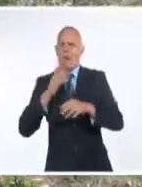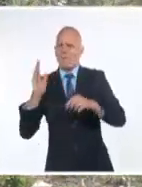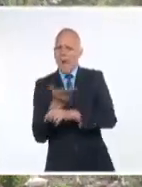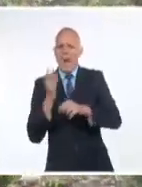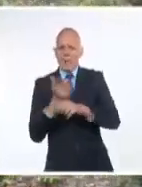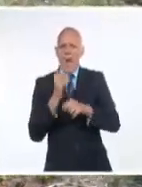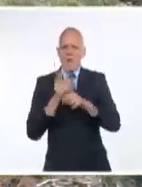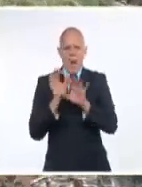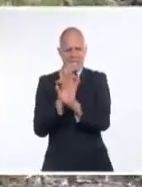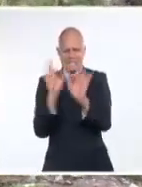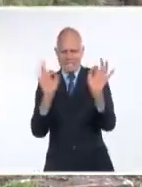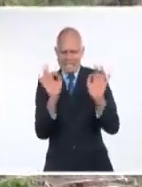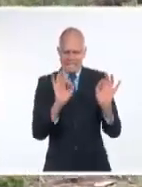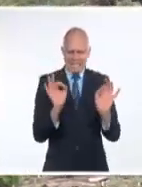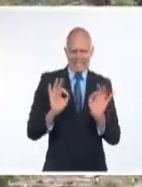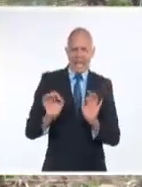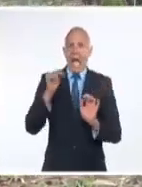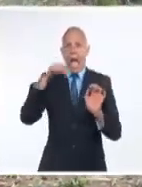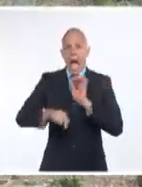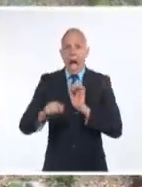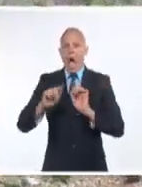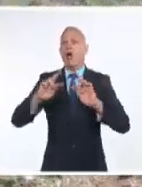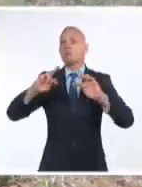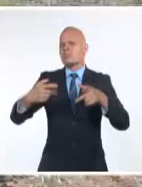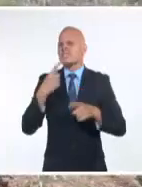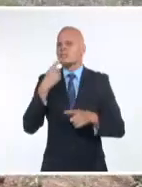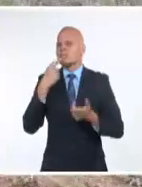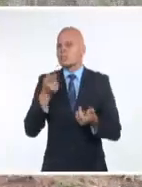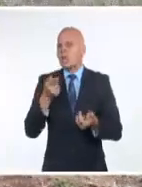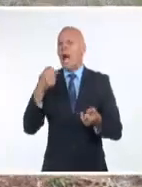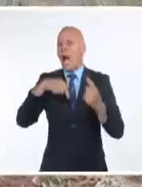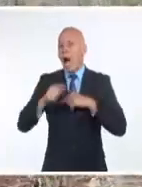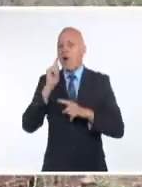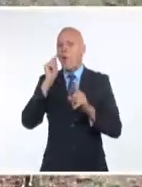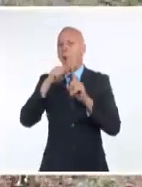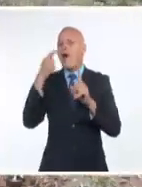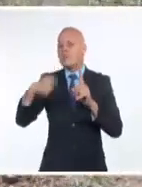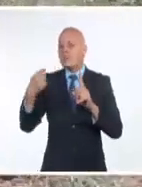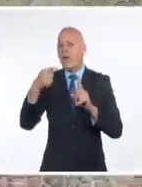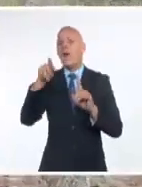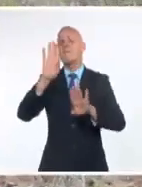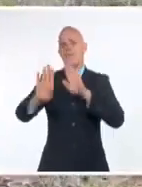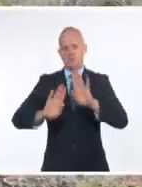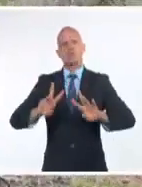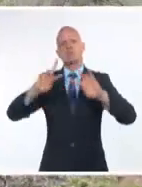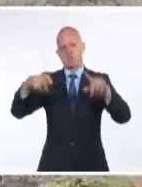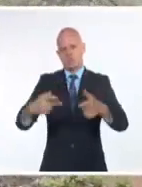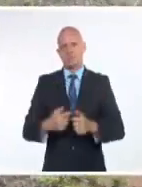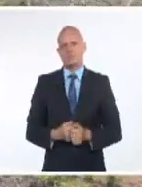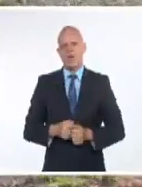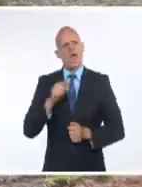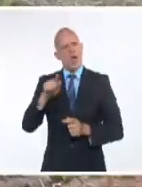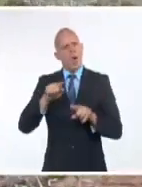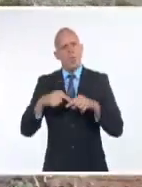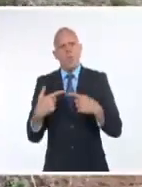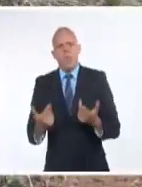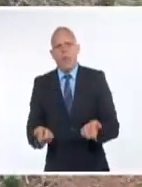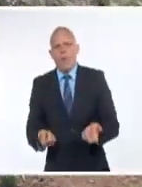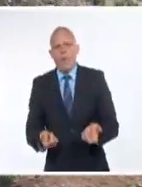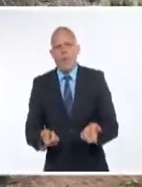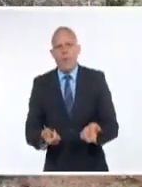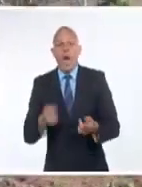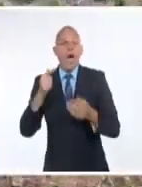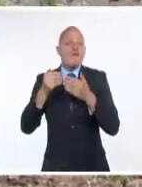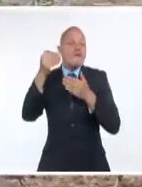Cabaña trabajan por hacer aquí un museo de sitio. ¿Cuáles son los intereses arqueológicos en este lugar? ¿Cuál será